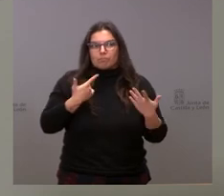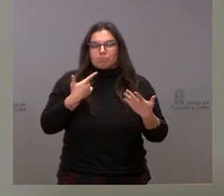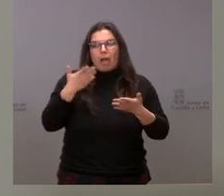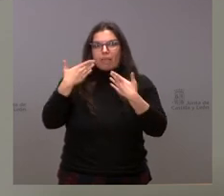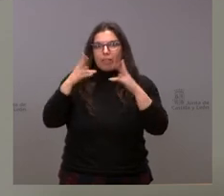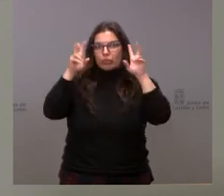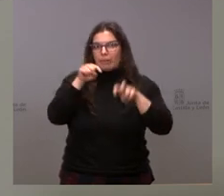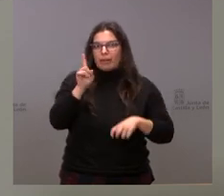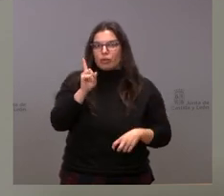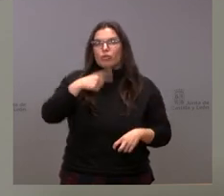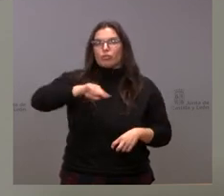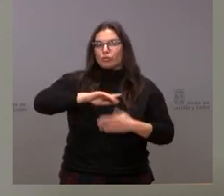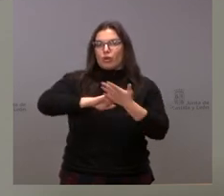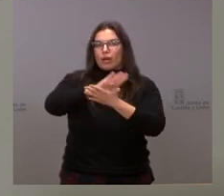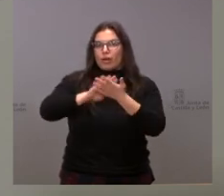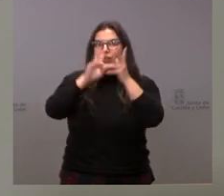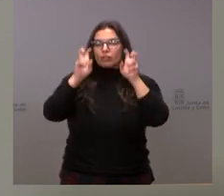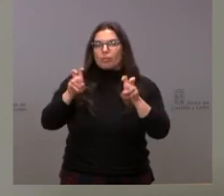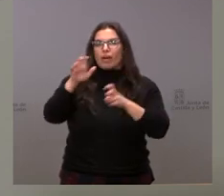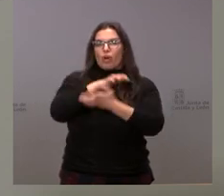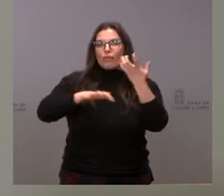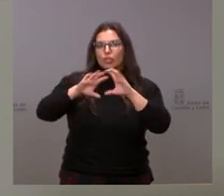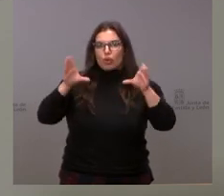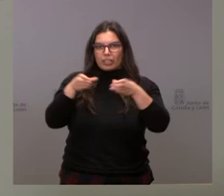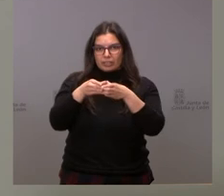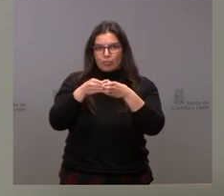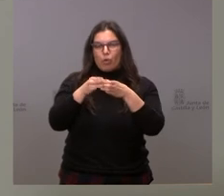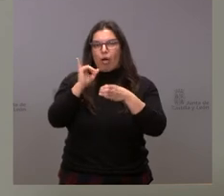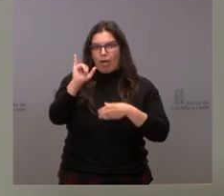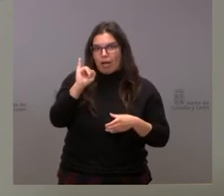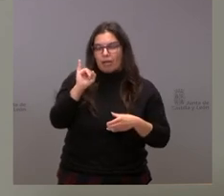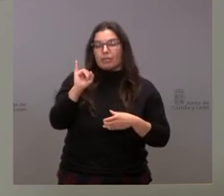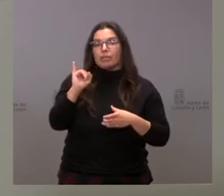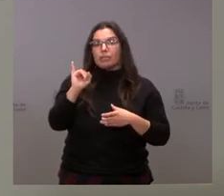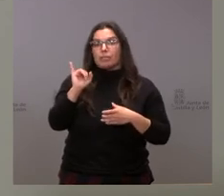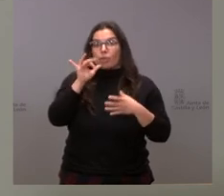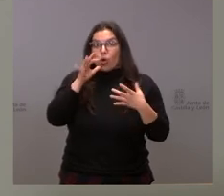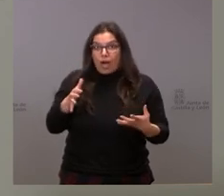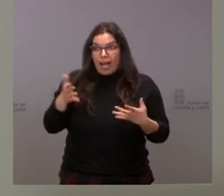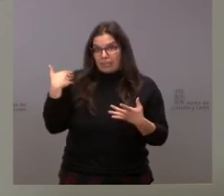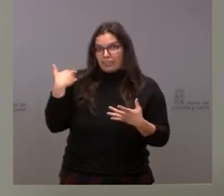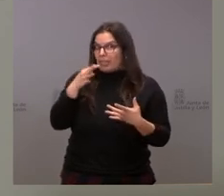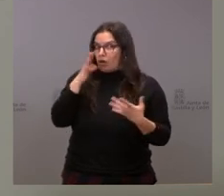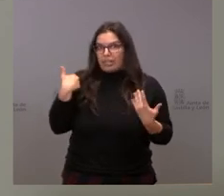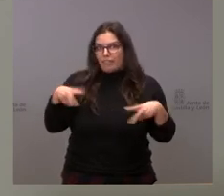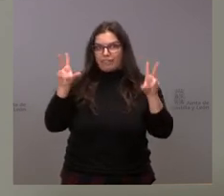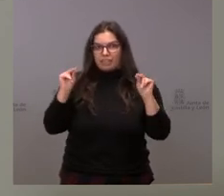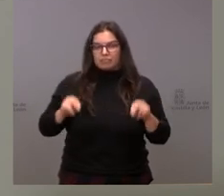que había una situación de conflicto colectivo y también le digo que es el conflicto colectivo en el momento de hoy ya no existe